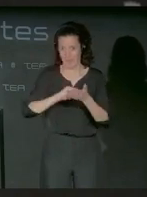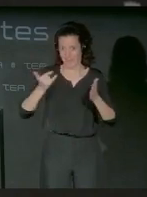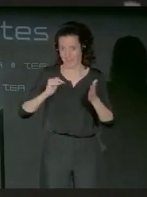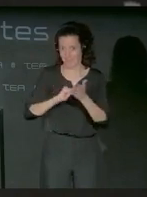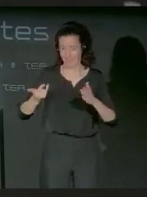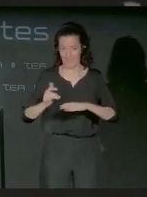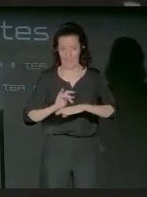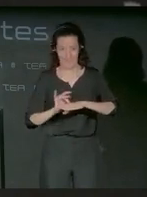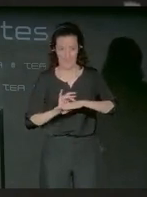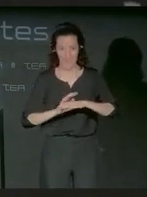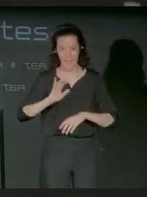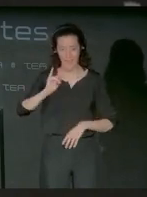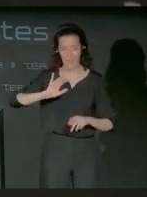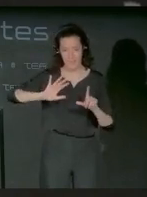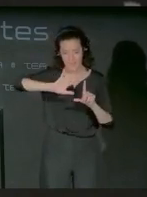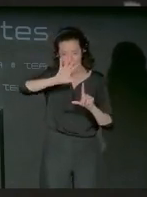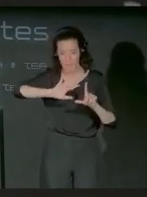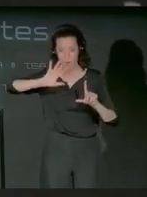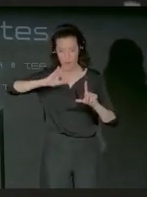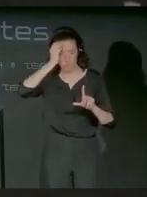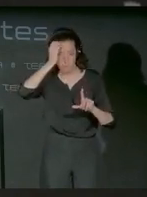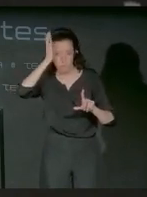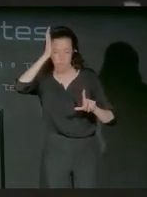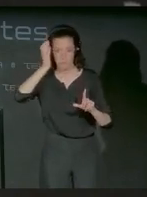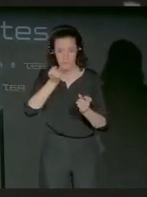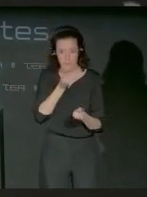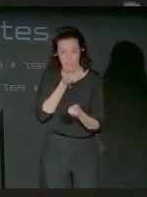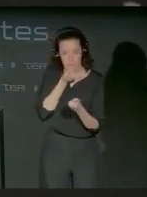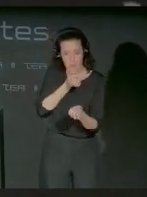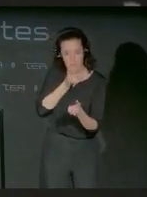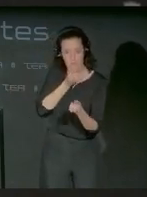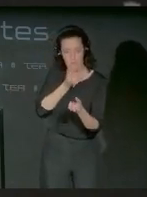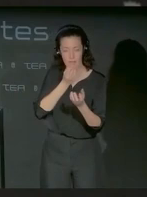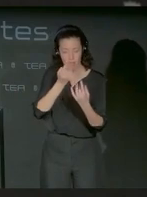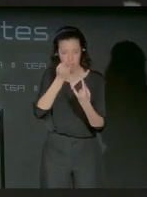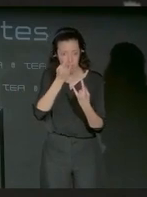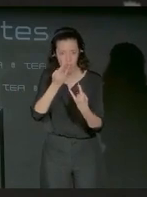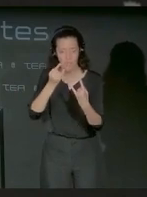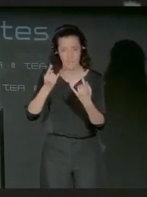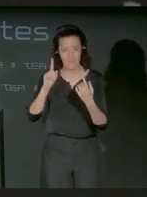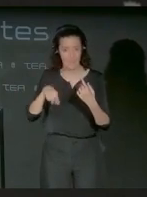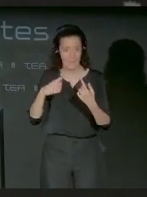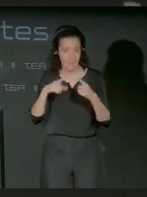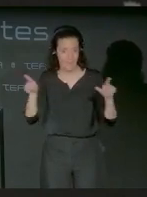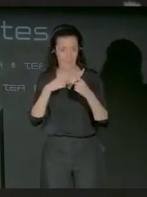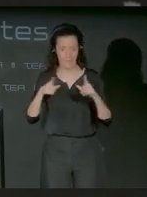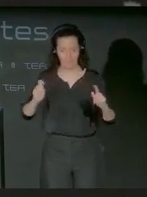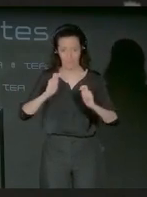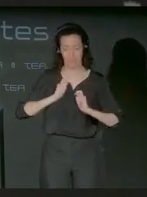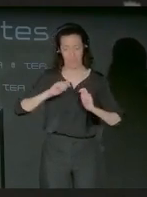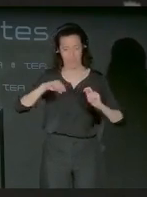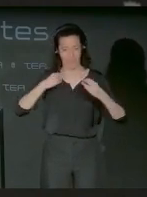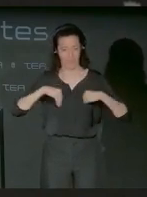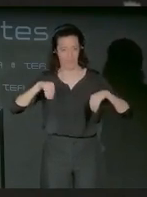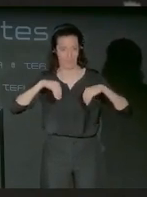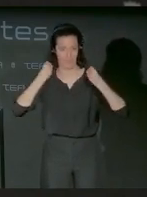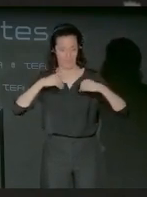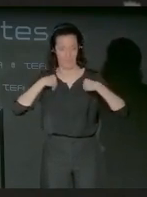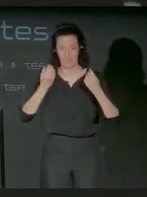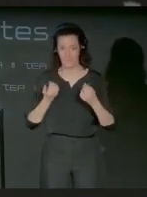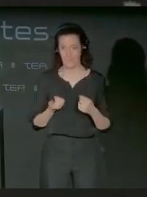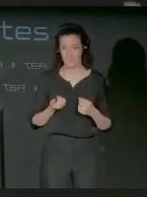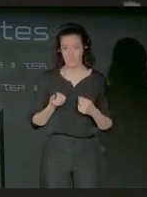gráficos virtuosos una narración trepidante y una banda sonora cautivadora creaciones que pueden ser consideradas individualmente como